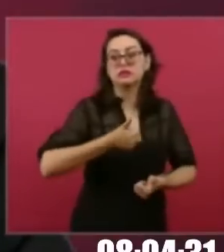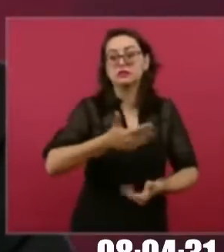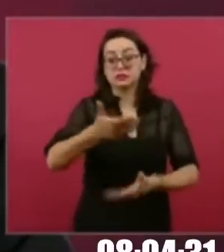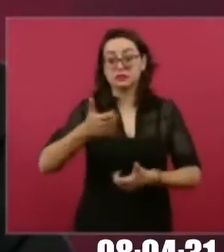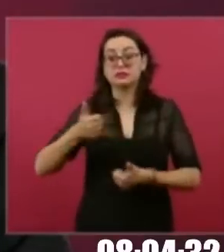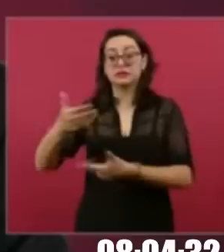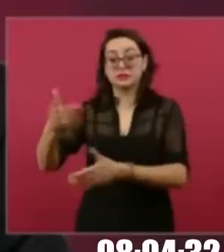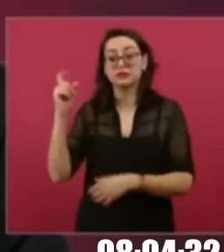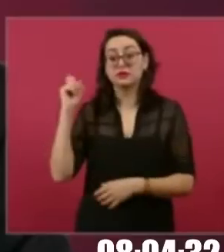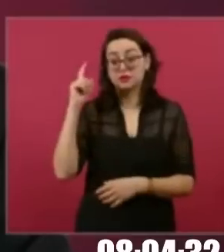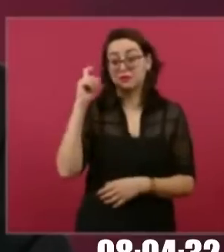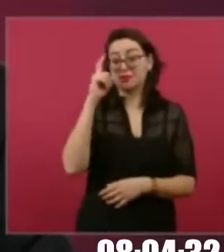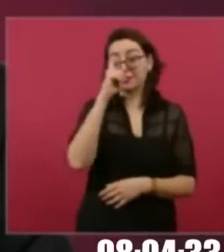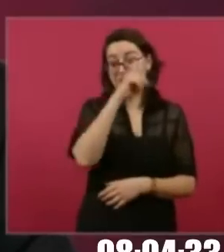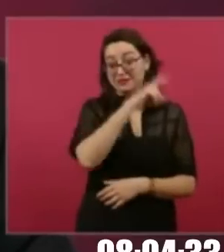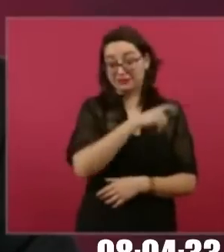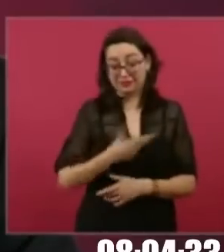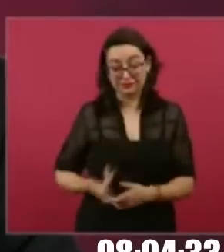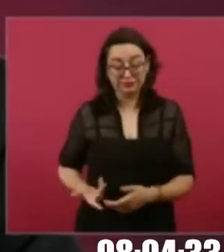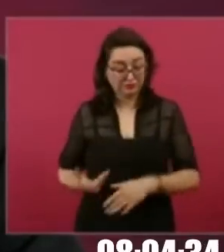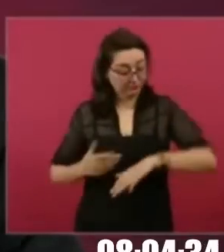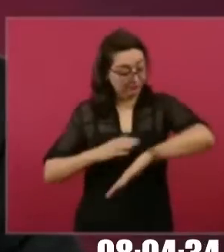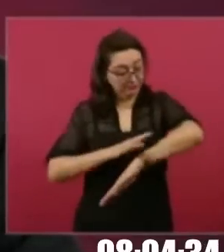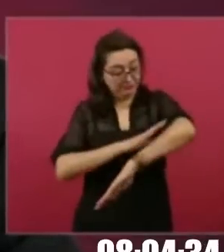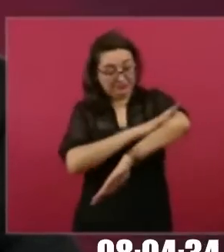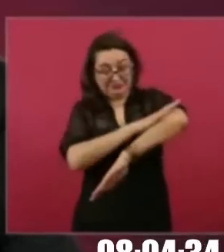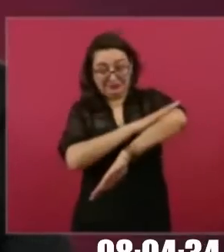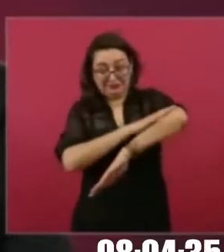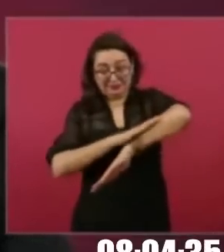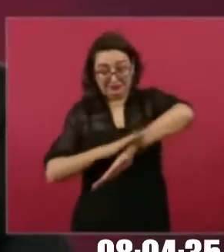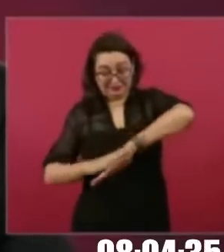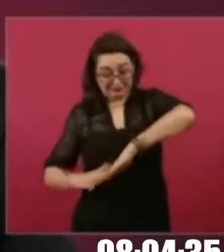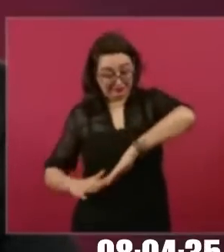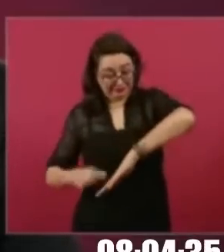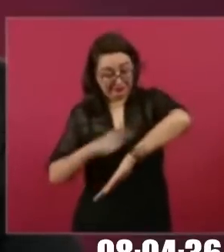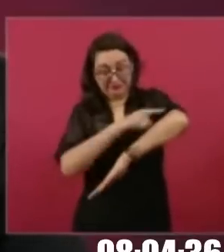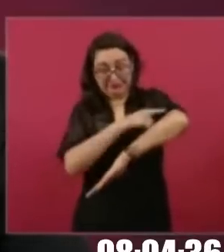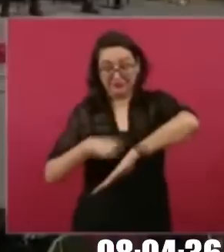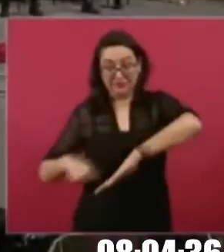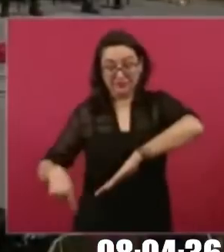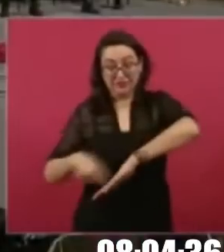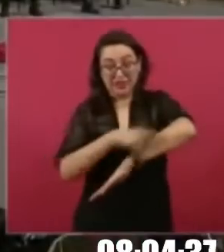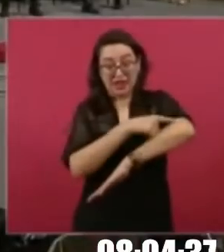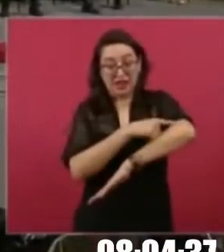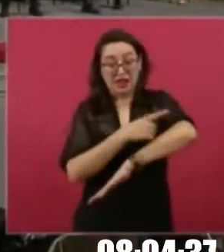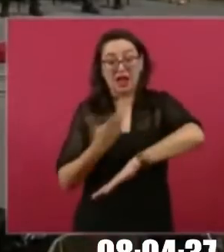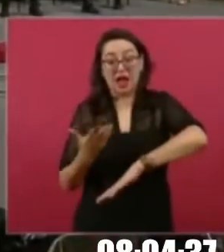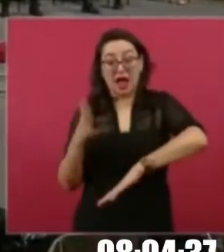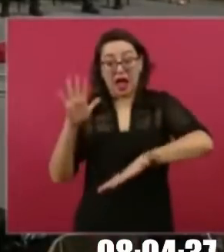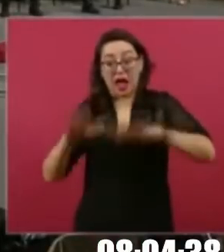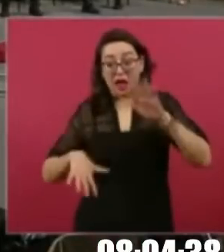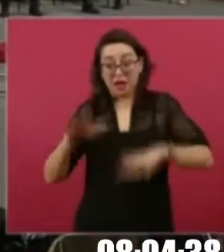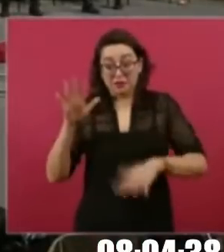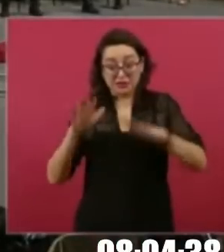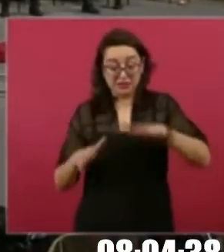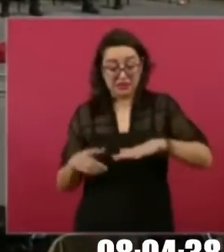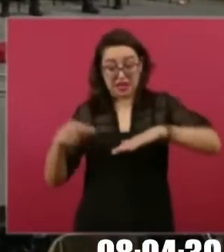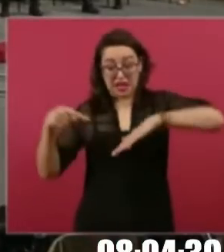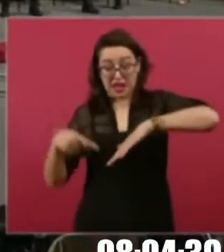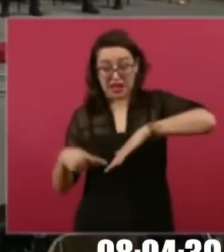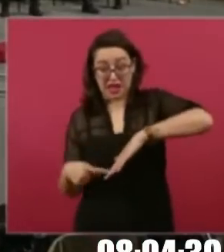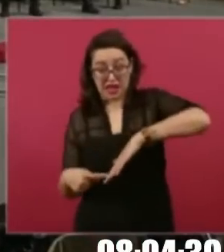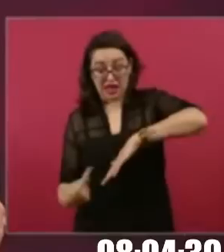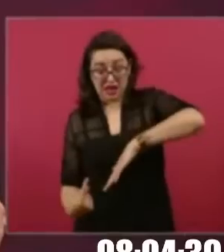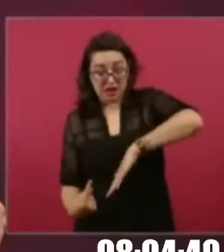conozca Baja California Sur lo saben y a veces un día de traslado ya nos va generando un problema de